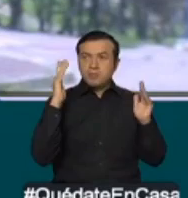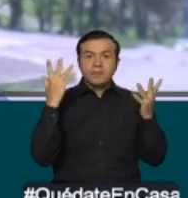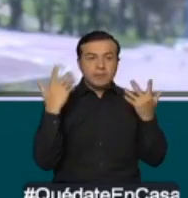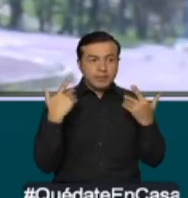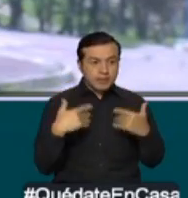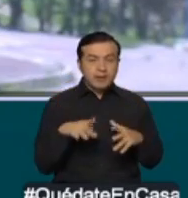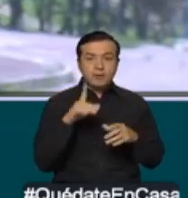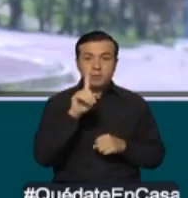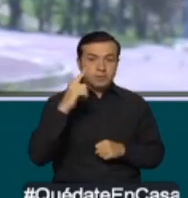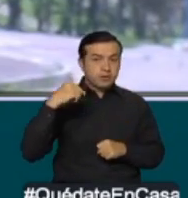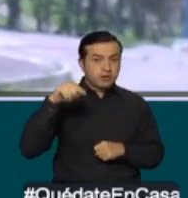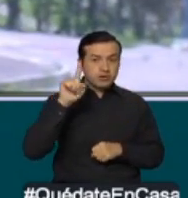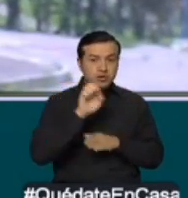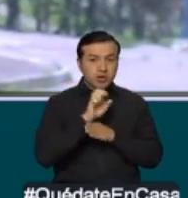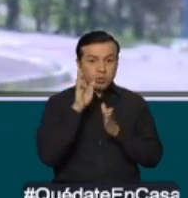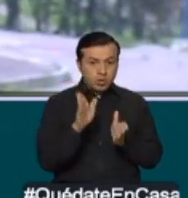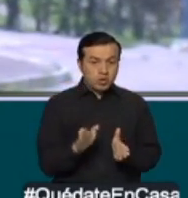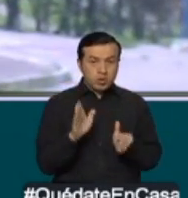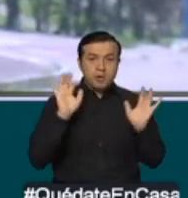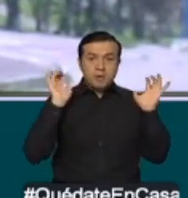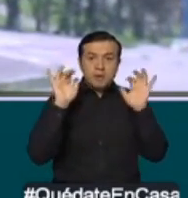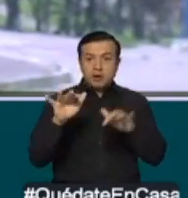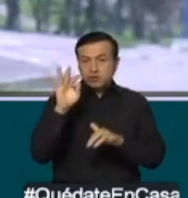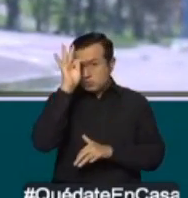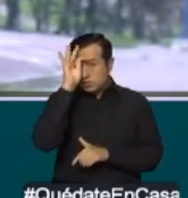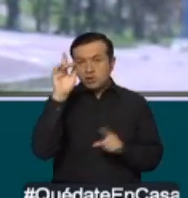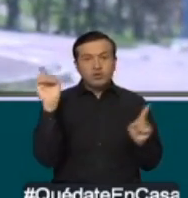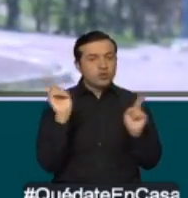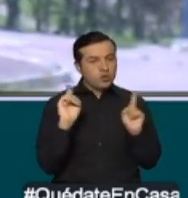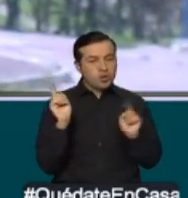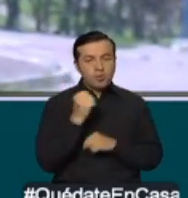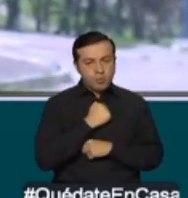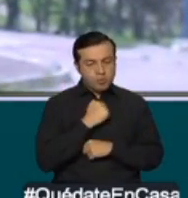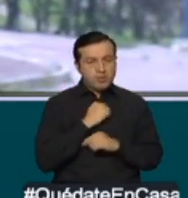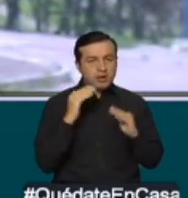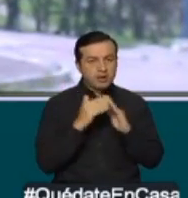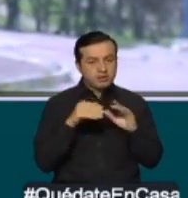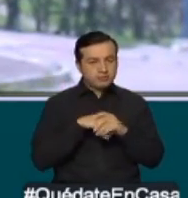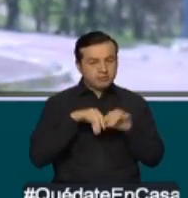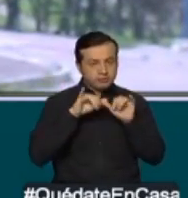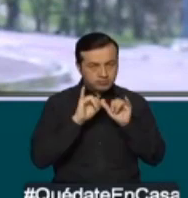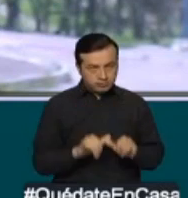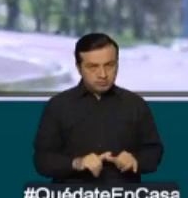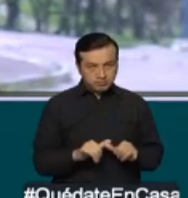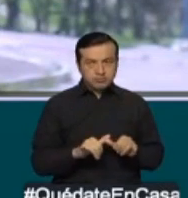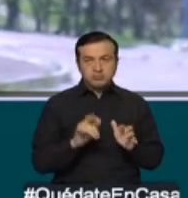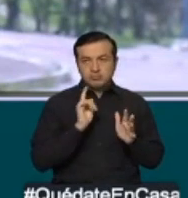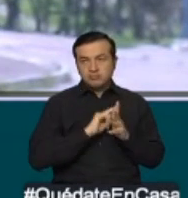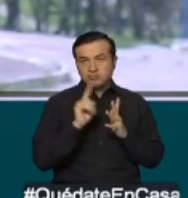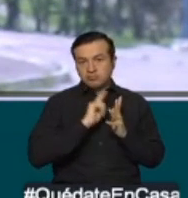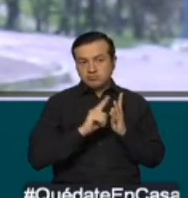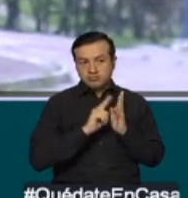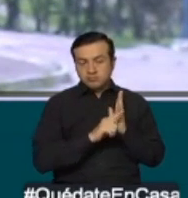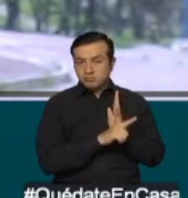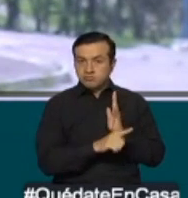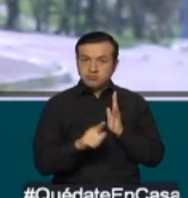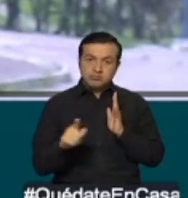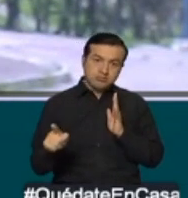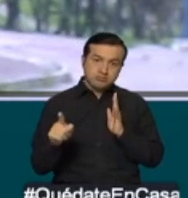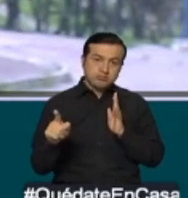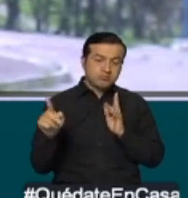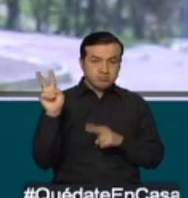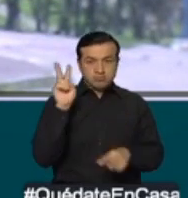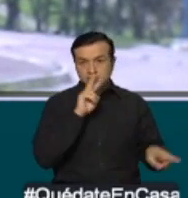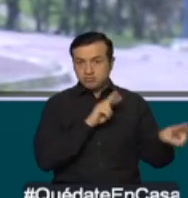evitado que más de un millón de ecuatorianos vayan a los hospitales vayan a los centros médicos vayan a los dispensarios médicos y a través de esta